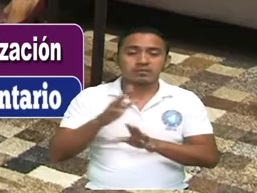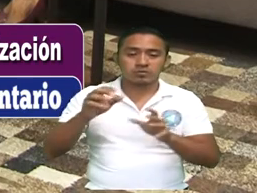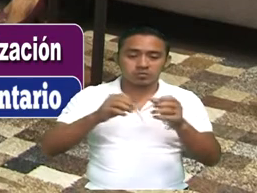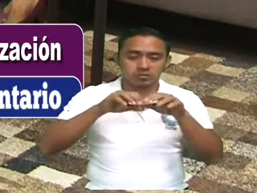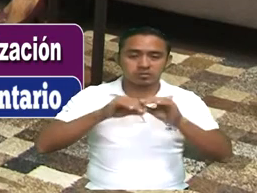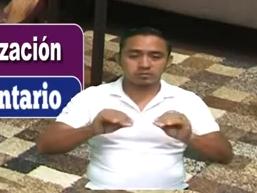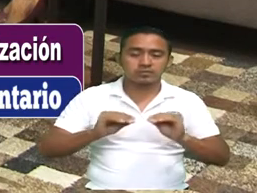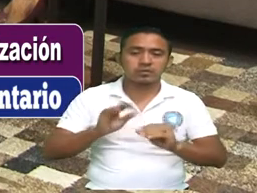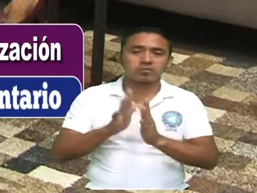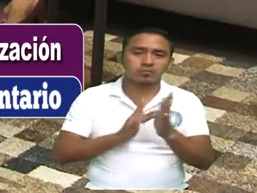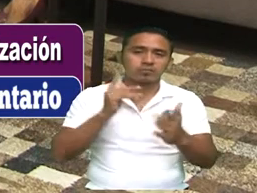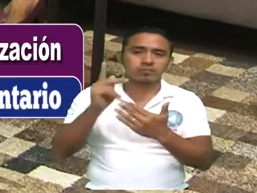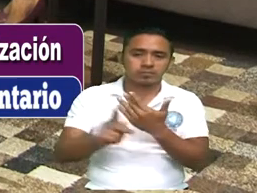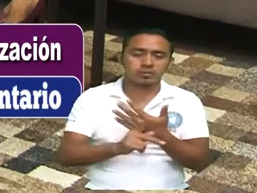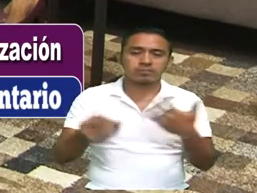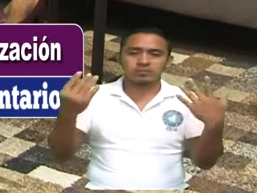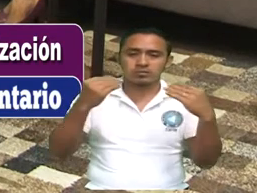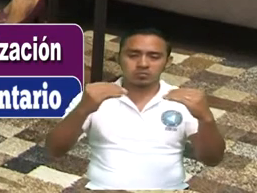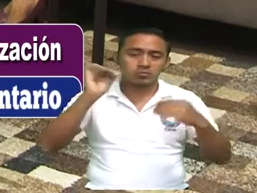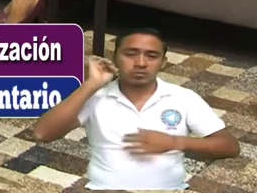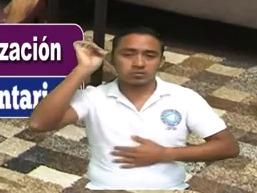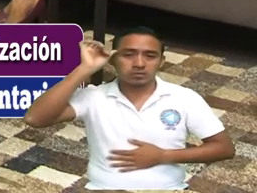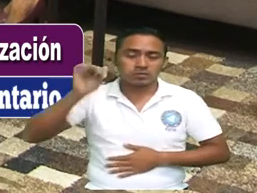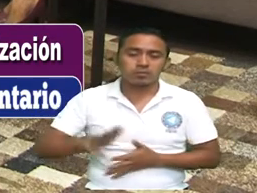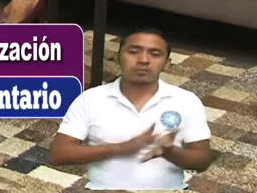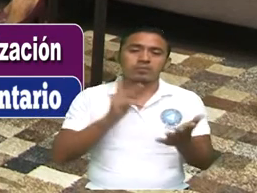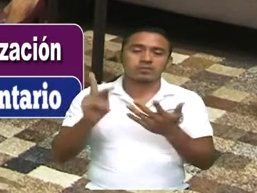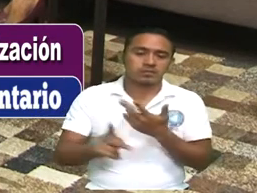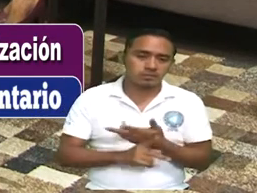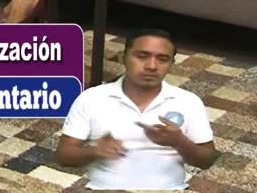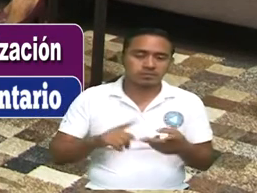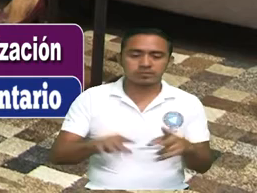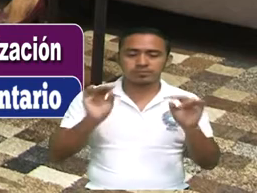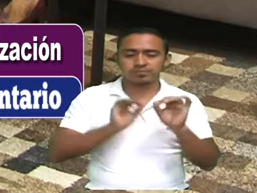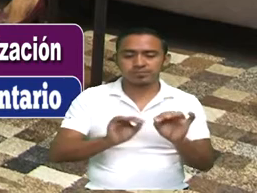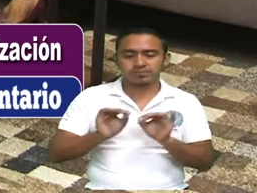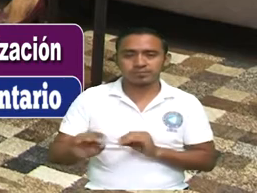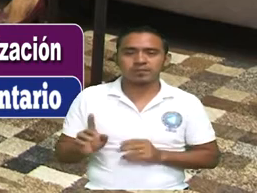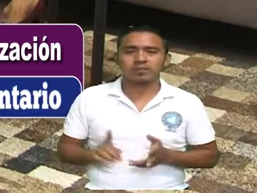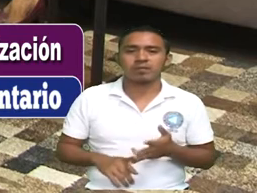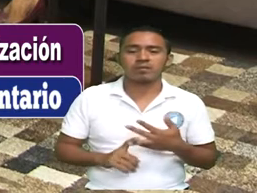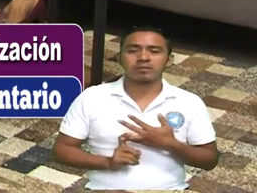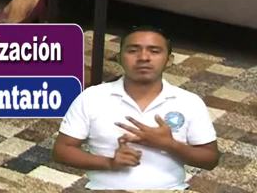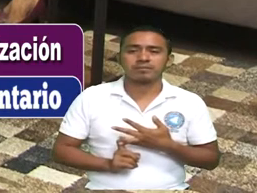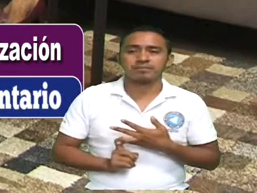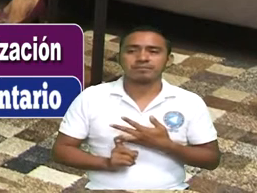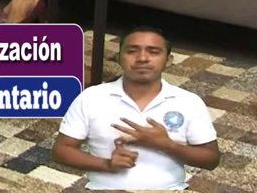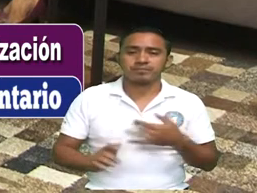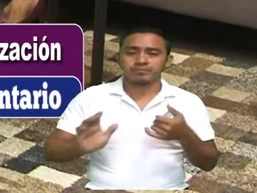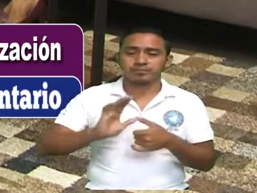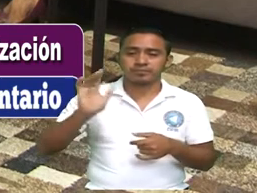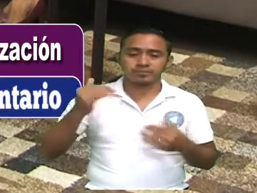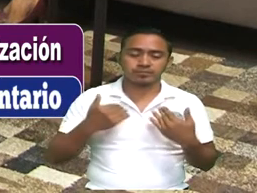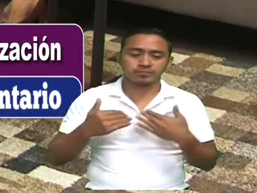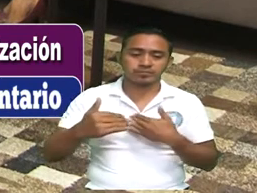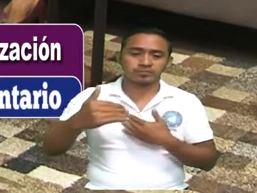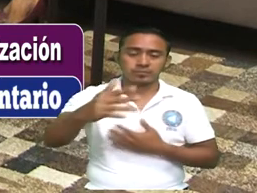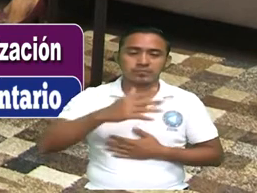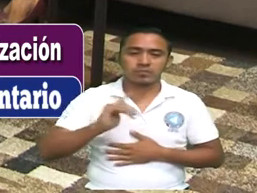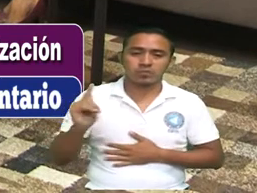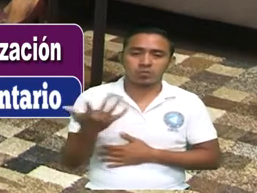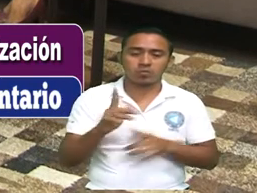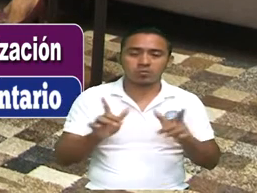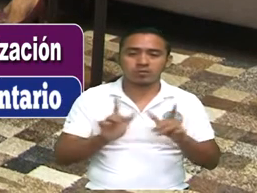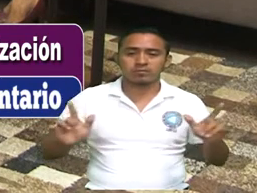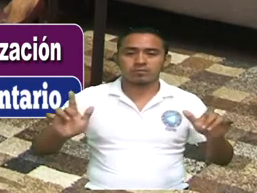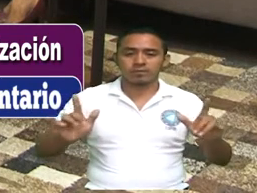los programas de educación de adultos, sí, programas de alfabetización. Seguíamos en cada, en todas las áreas, pues en